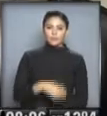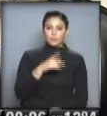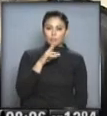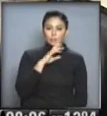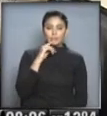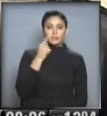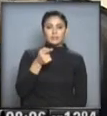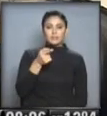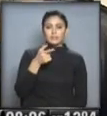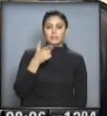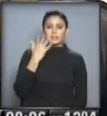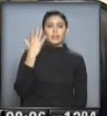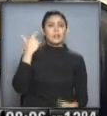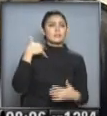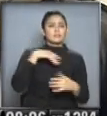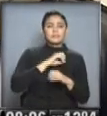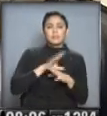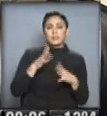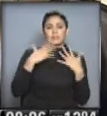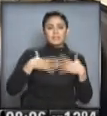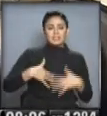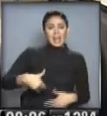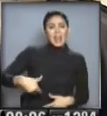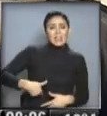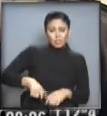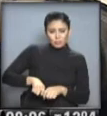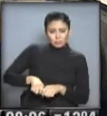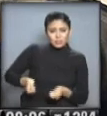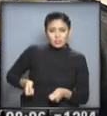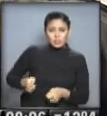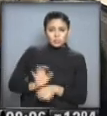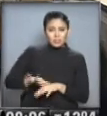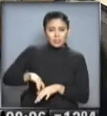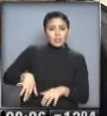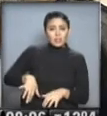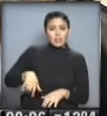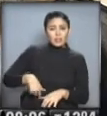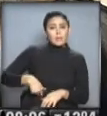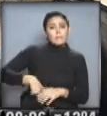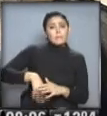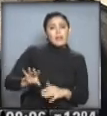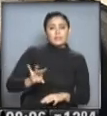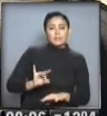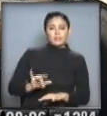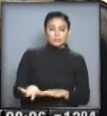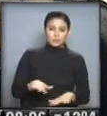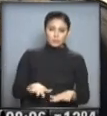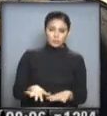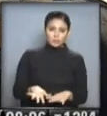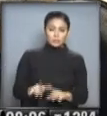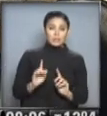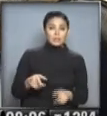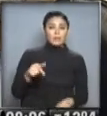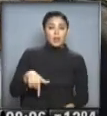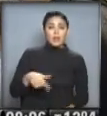Destrozaron su organismo. El hígado está partido, que era lo que más estaba comprometido. Aparte, él